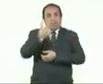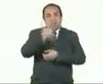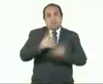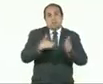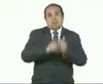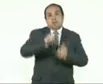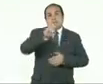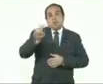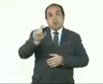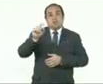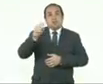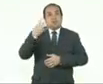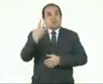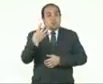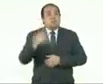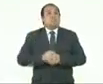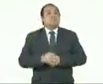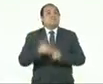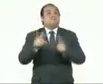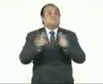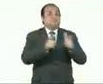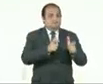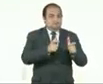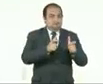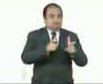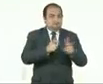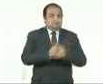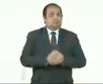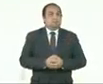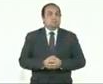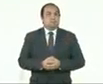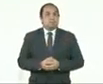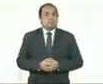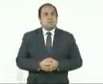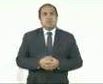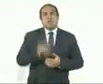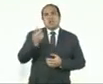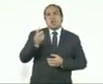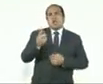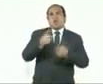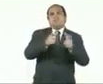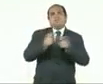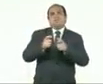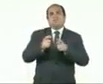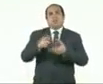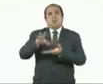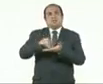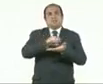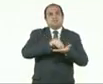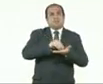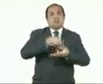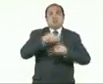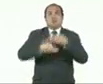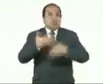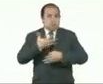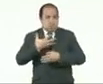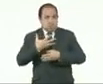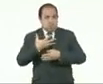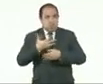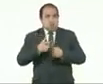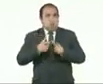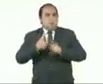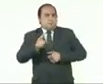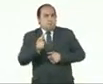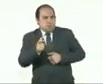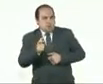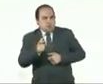6.224 armas. Ahora bien, entre esas armas que se han recabado hay de todo. Hay armas